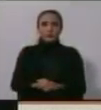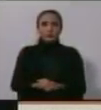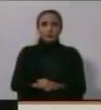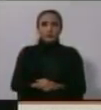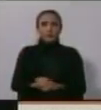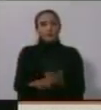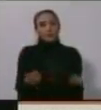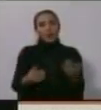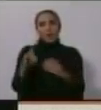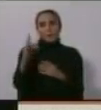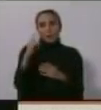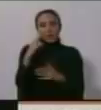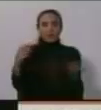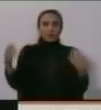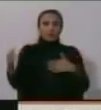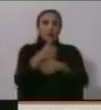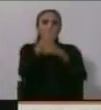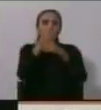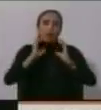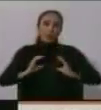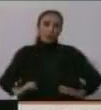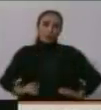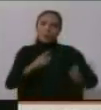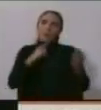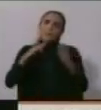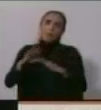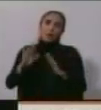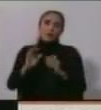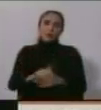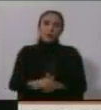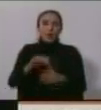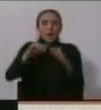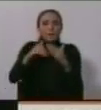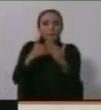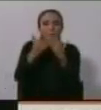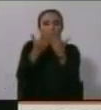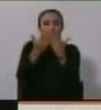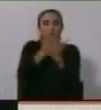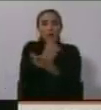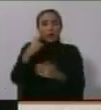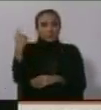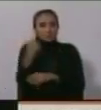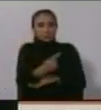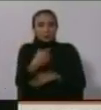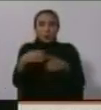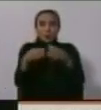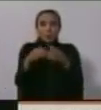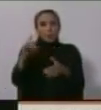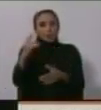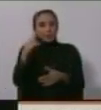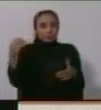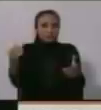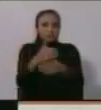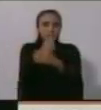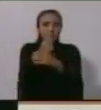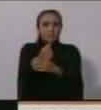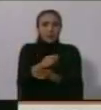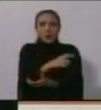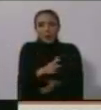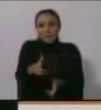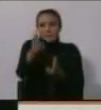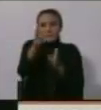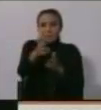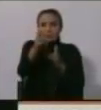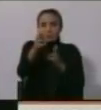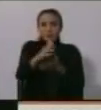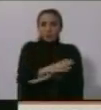Bolivia, el revolucionario Ernesto Che Guevara. Su ejecución se efectuó en la madrugada por órdenes de autoridades bolivianas y agentes de la CIA. Fue fusilado y